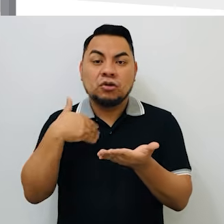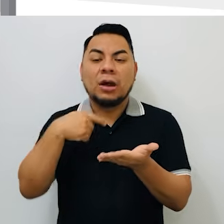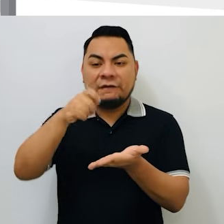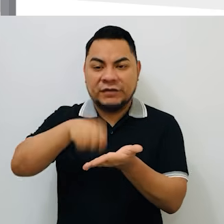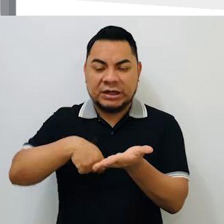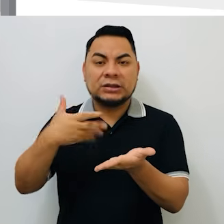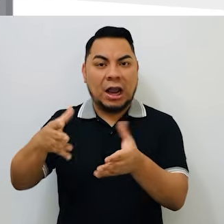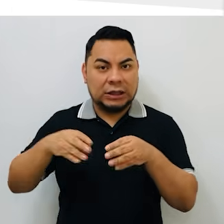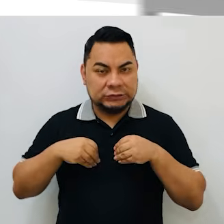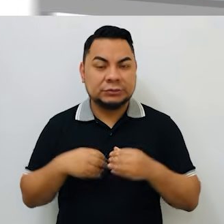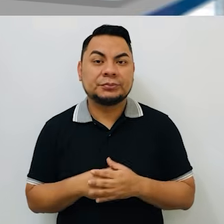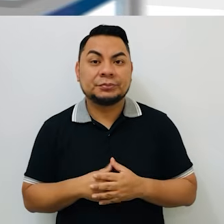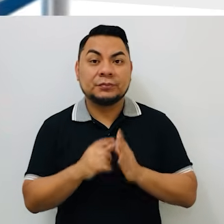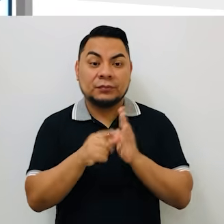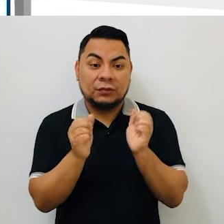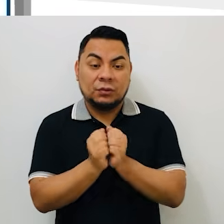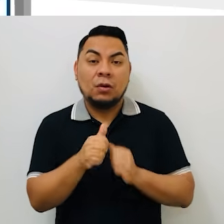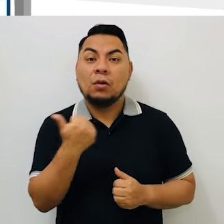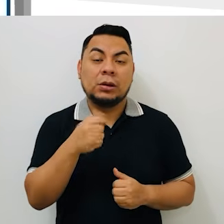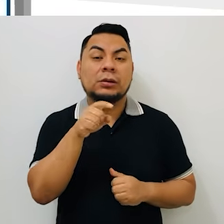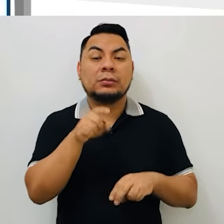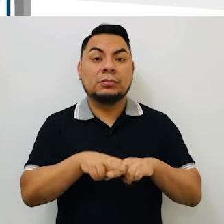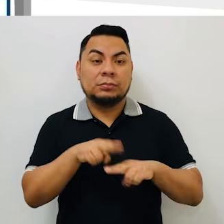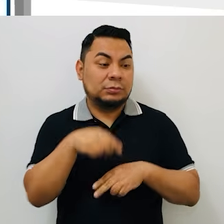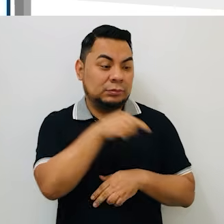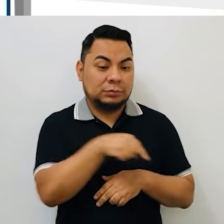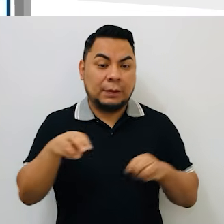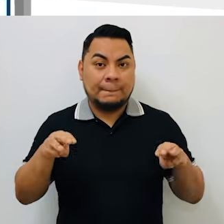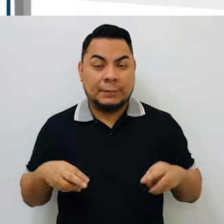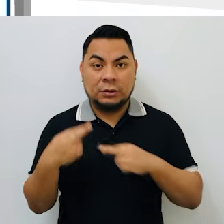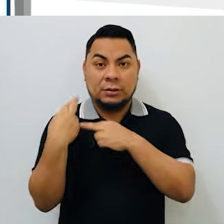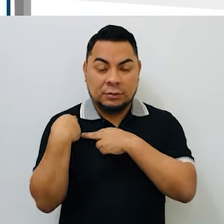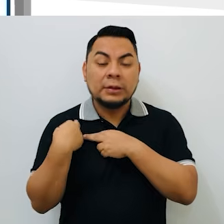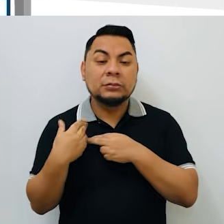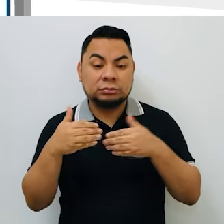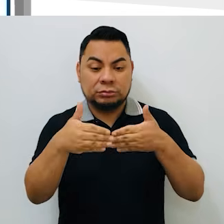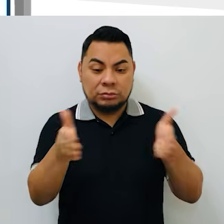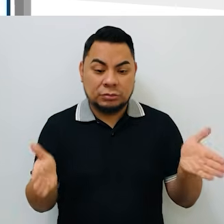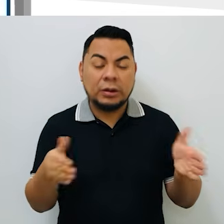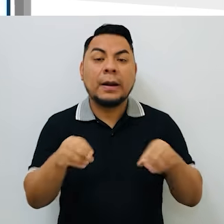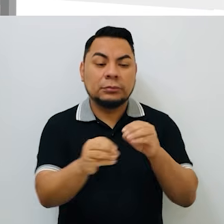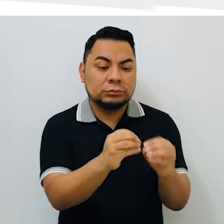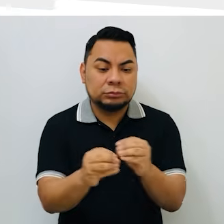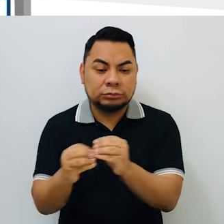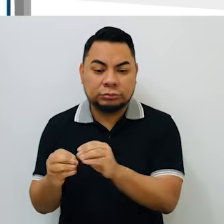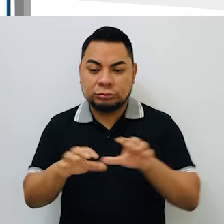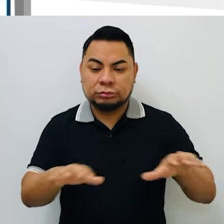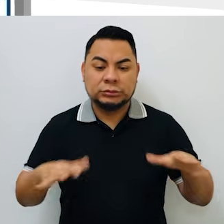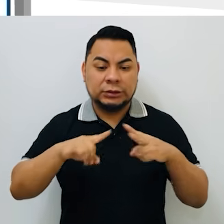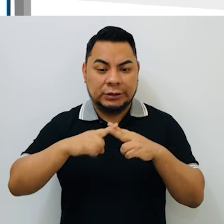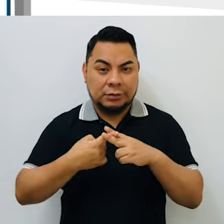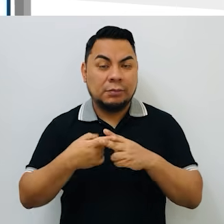cargo de entrega. Luego, junto con los otros miembros de mesa, acondiciona la mesa de sufragio para